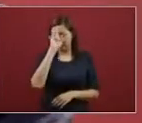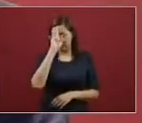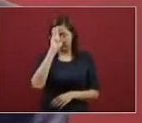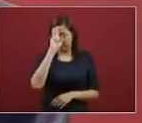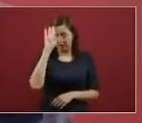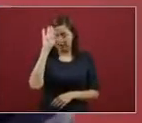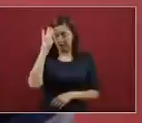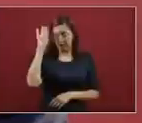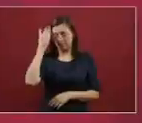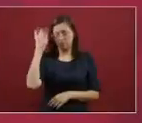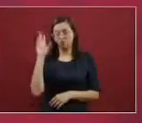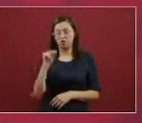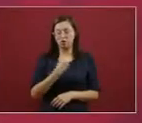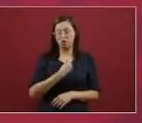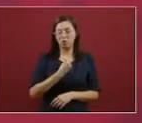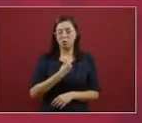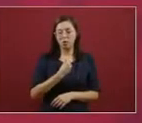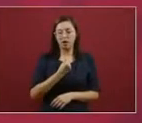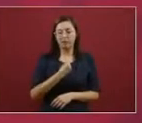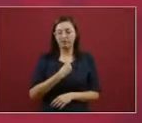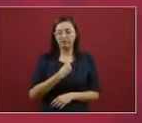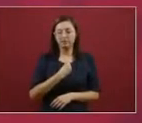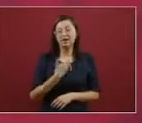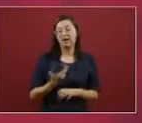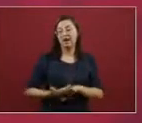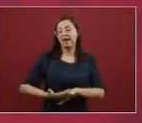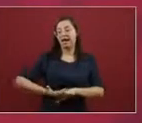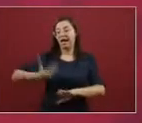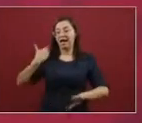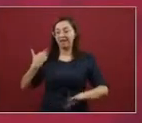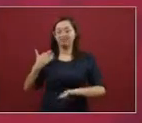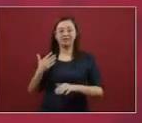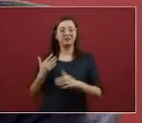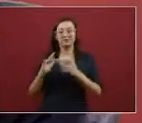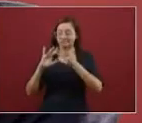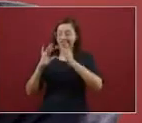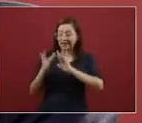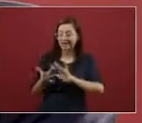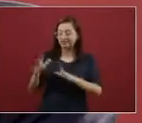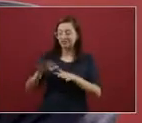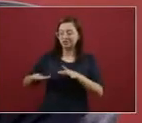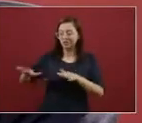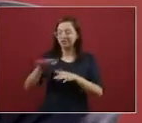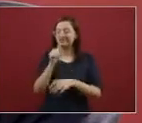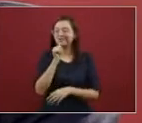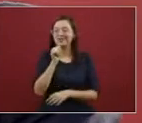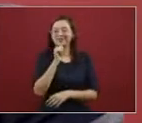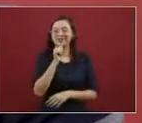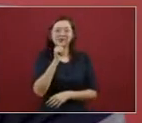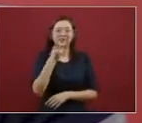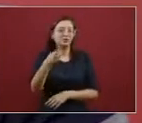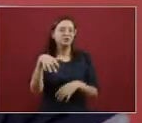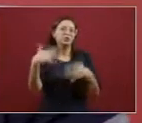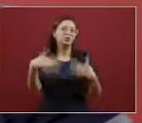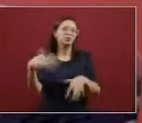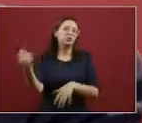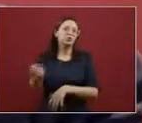no existían las redes sociales por eso hablo de las benditas redes sociales